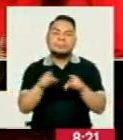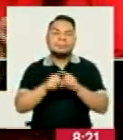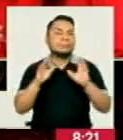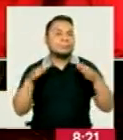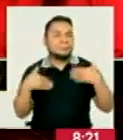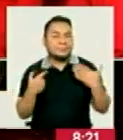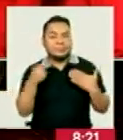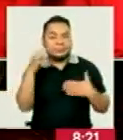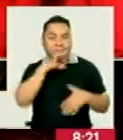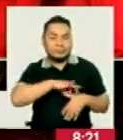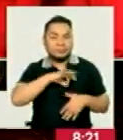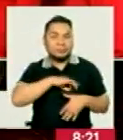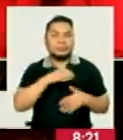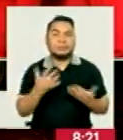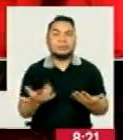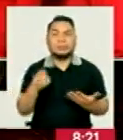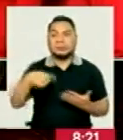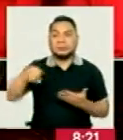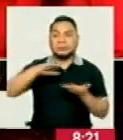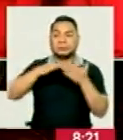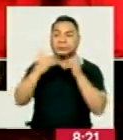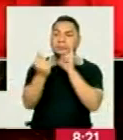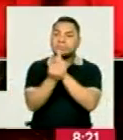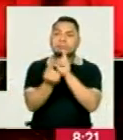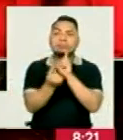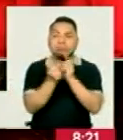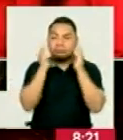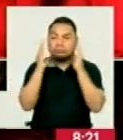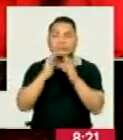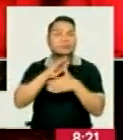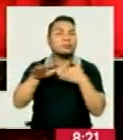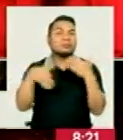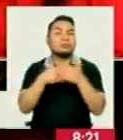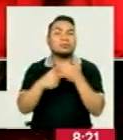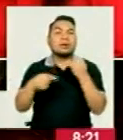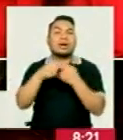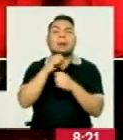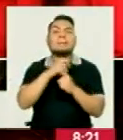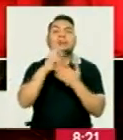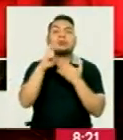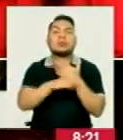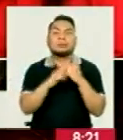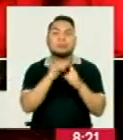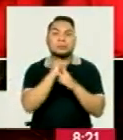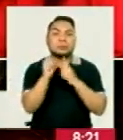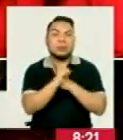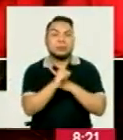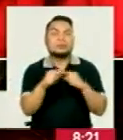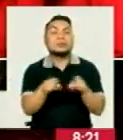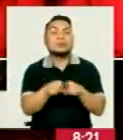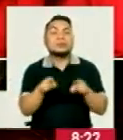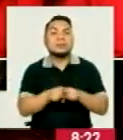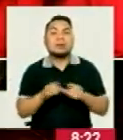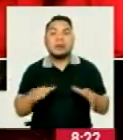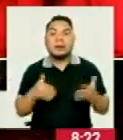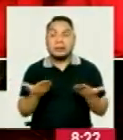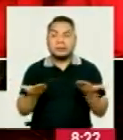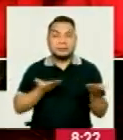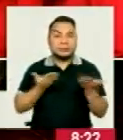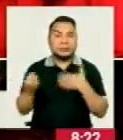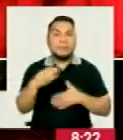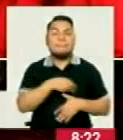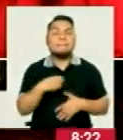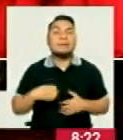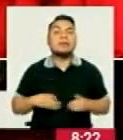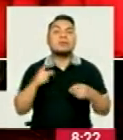poder beneficiar a nuestra población de todo lo que es los programas sociales. También contamos con los servicios del Ministerio